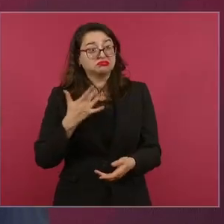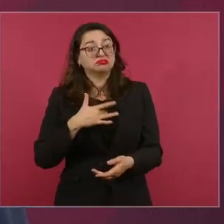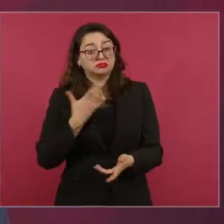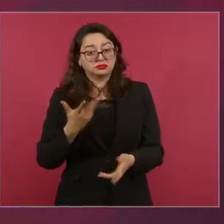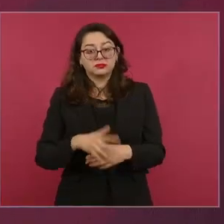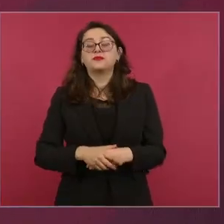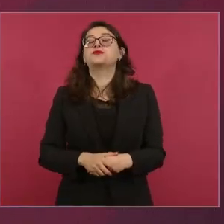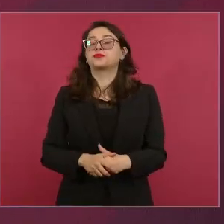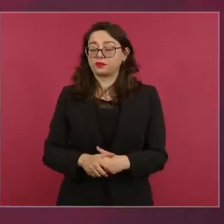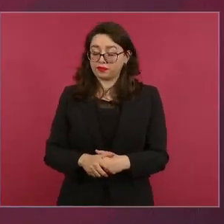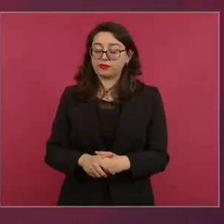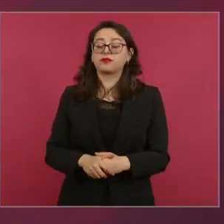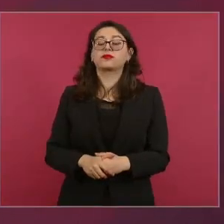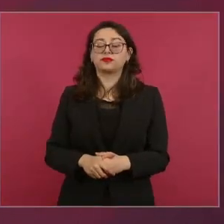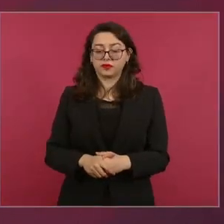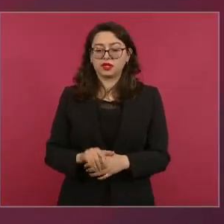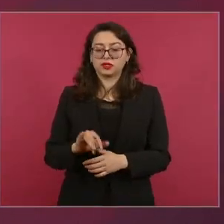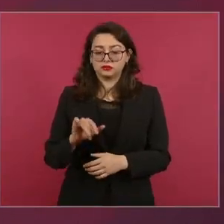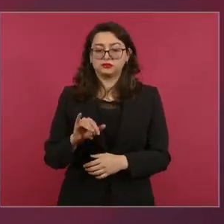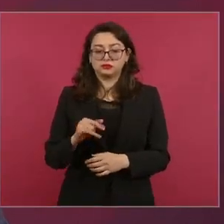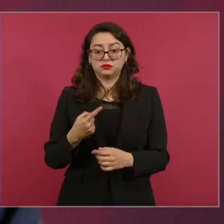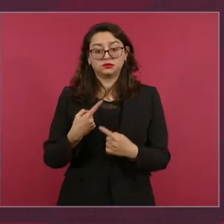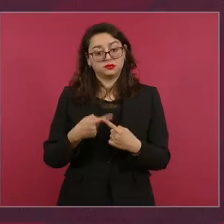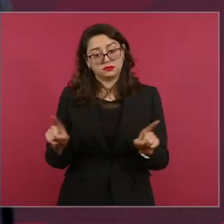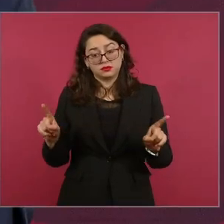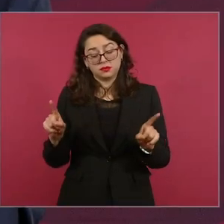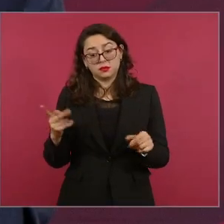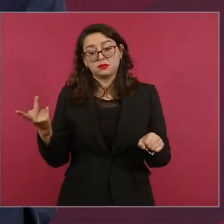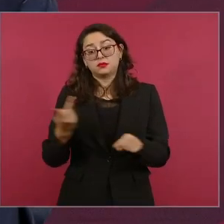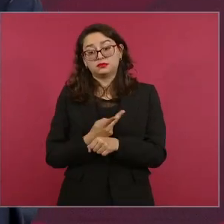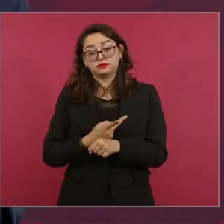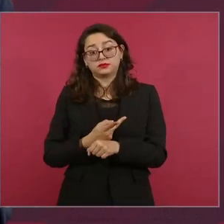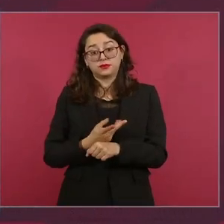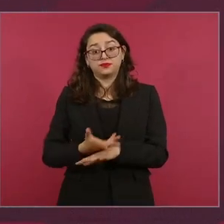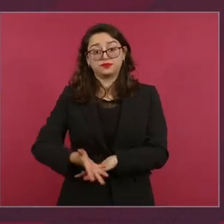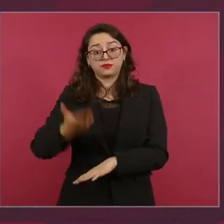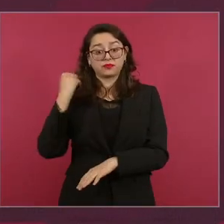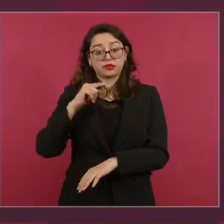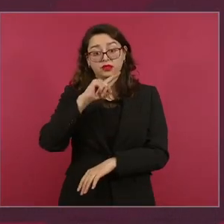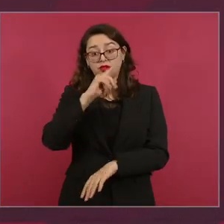era el presidente cuando lo de Rápido y Furioso? Obama.